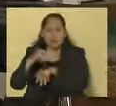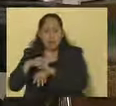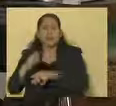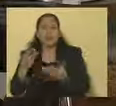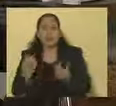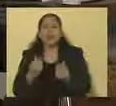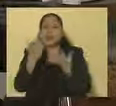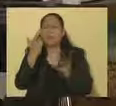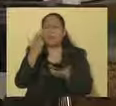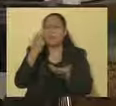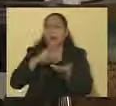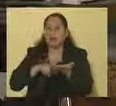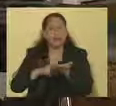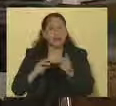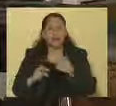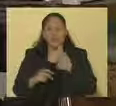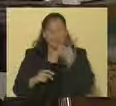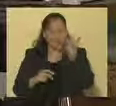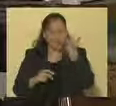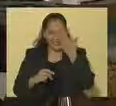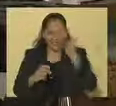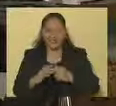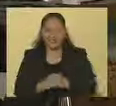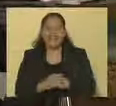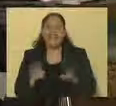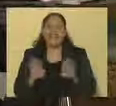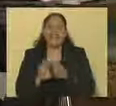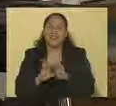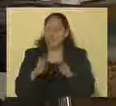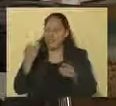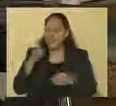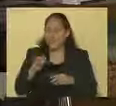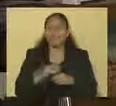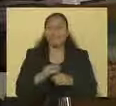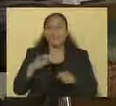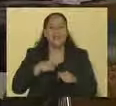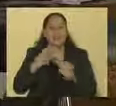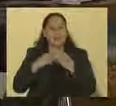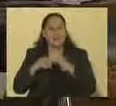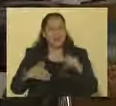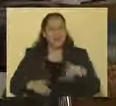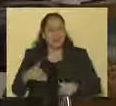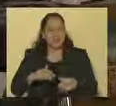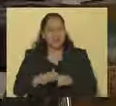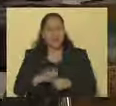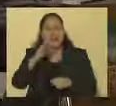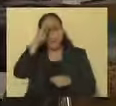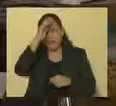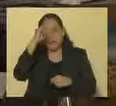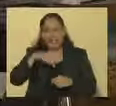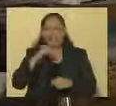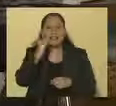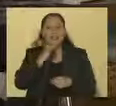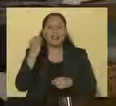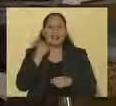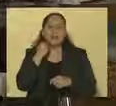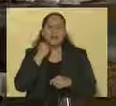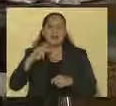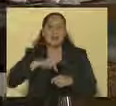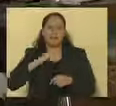No sé, no es cierto. No empieces. Ya voy a empezar a molestarte, Frank. Porque acuérdate que aquí ya eres mi abogada, su abogada.